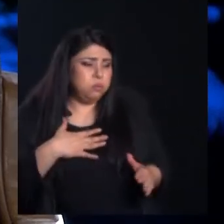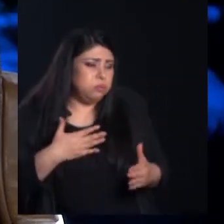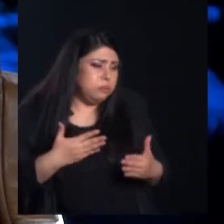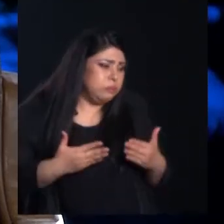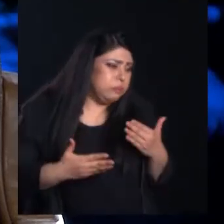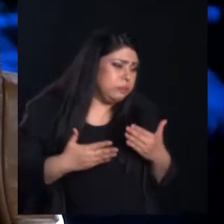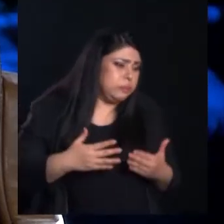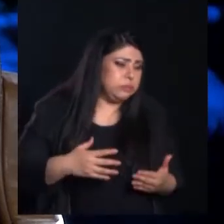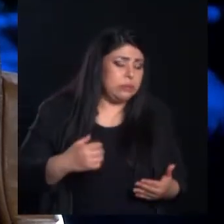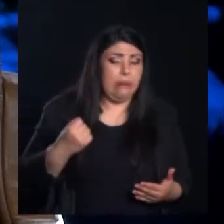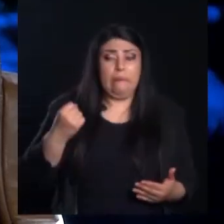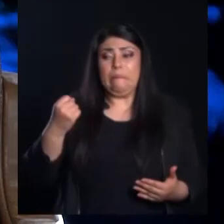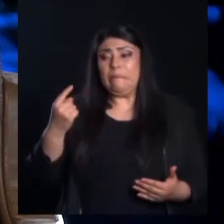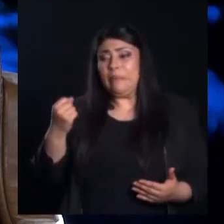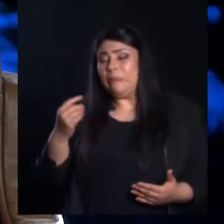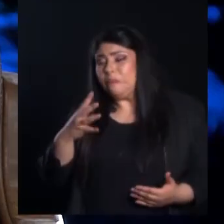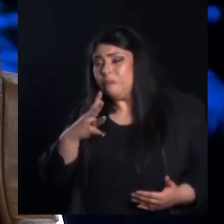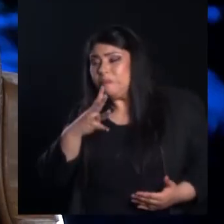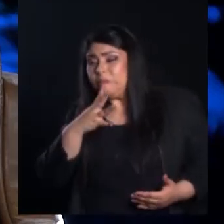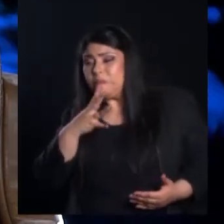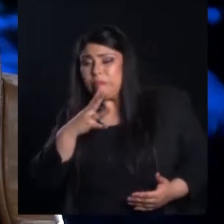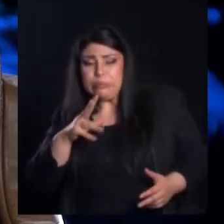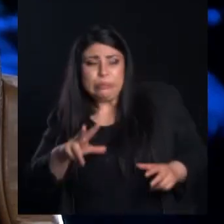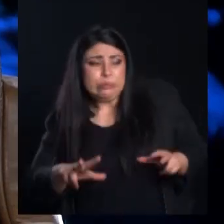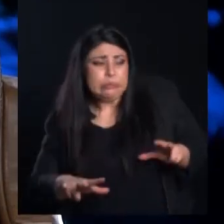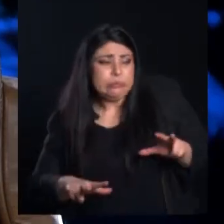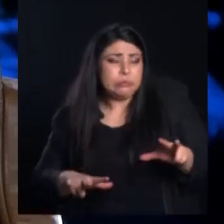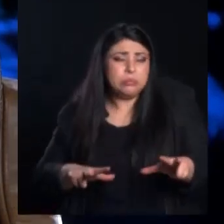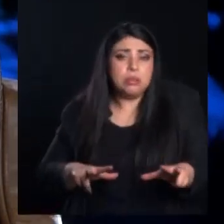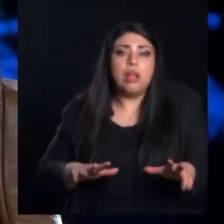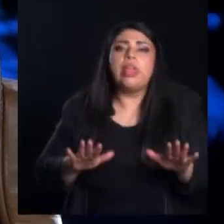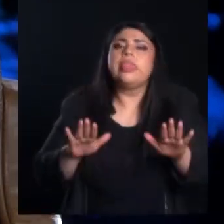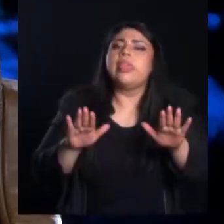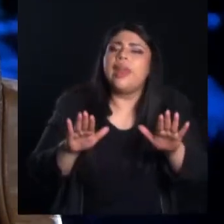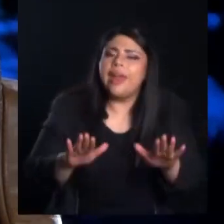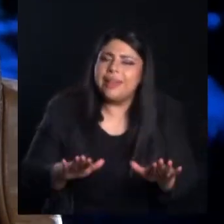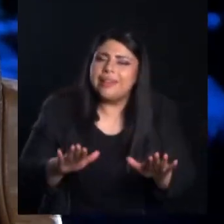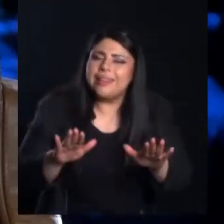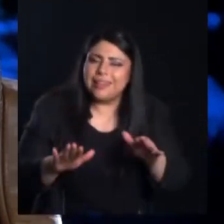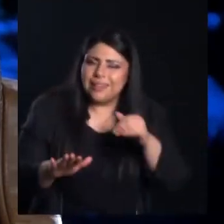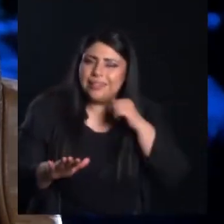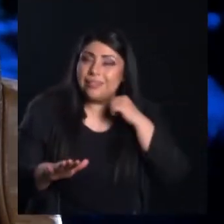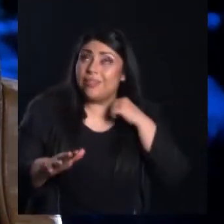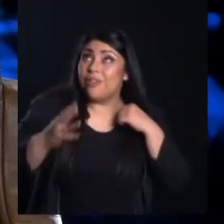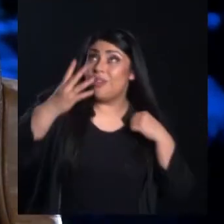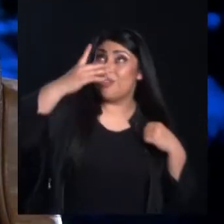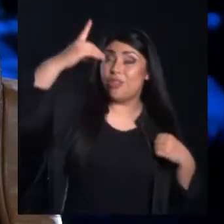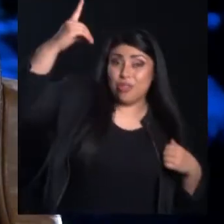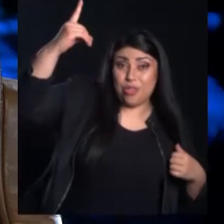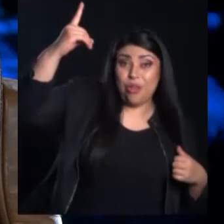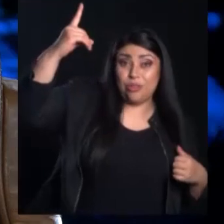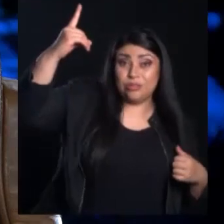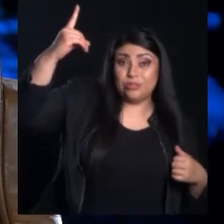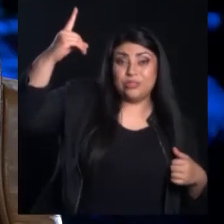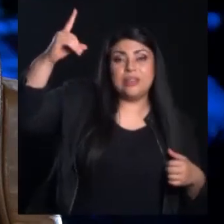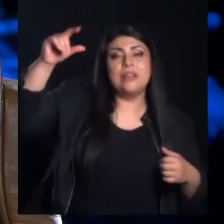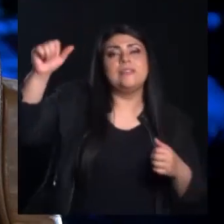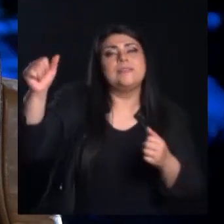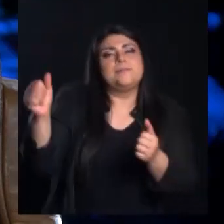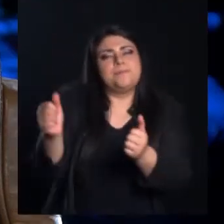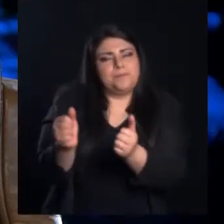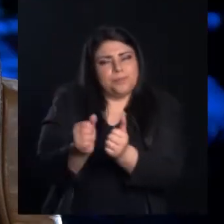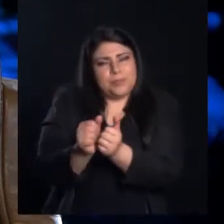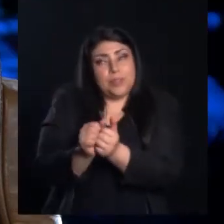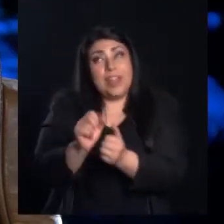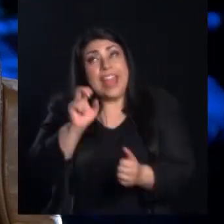no soy elocuente no no sé hablar bien tranquilo confía en el que en que dios va a hablar a través de